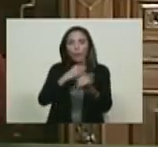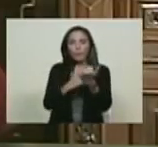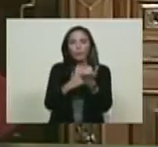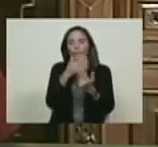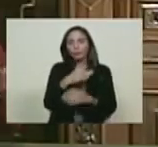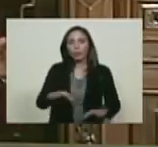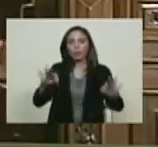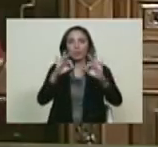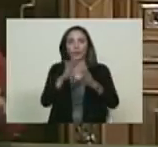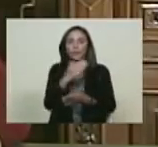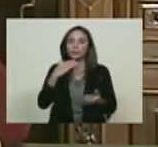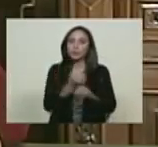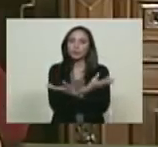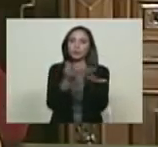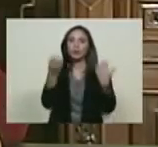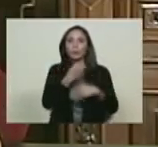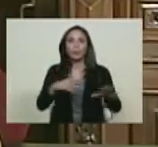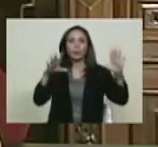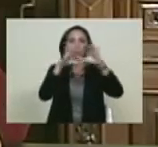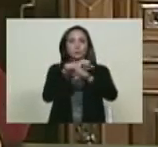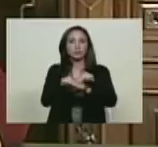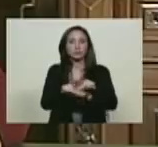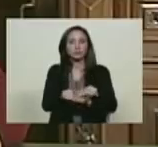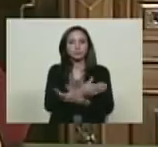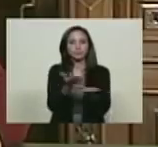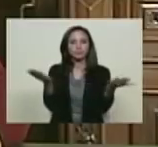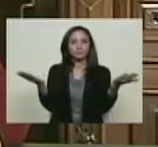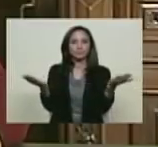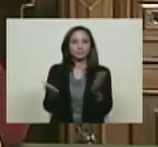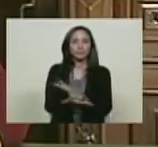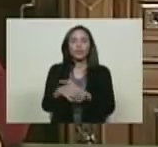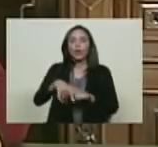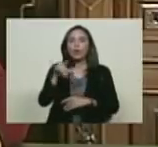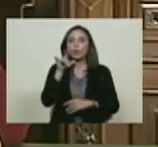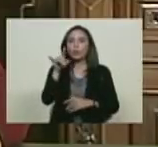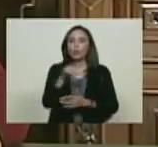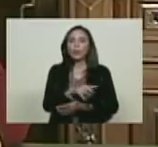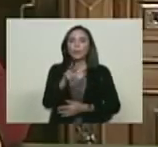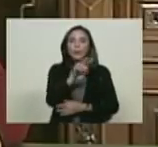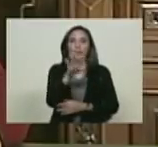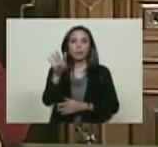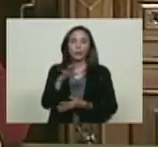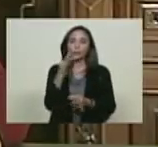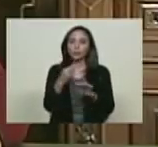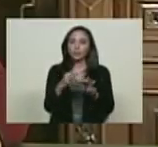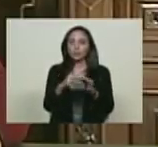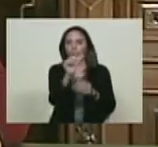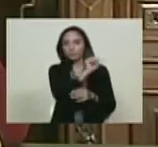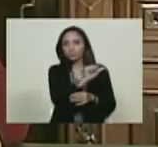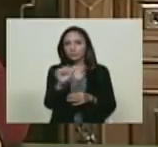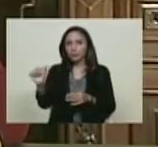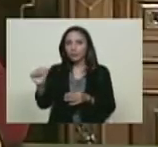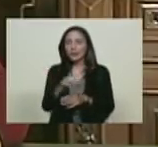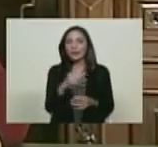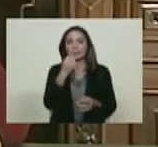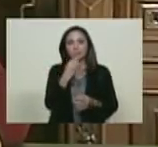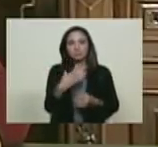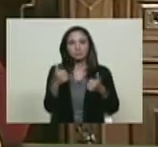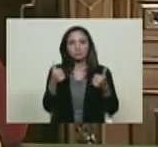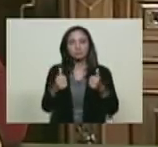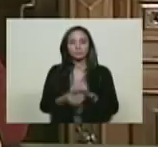somos nada. Muchas gracias, pues. Le doy las buenas noches. En este lunes 24, arrancando una bonita